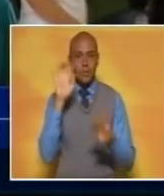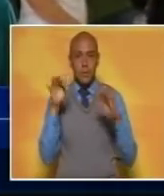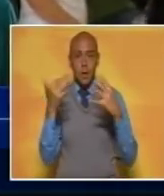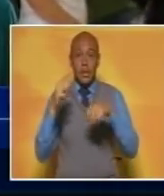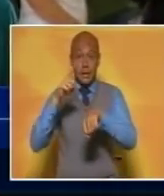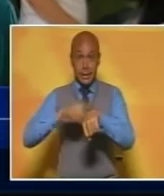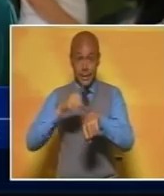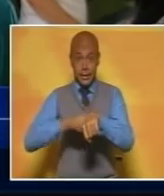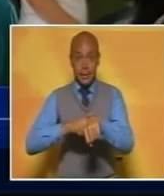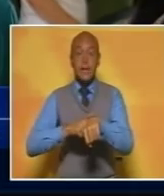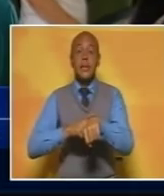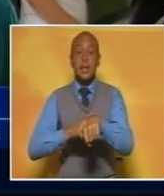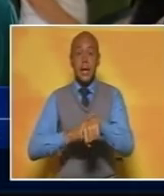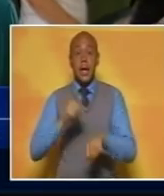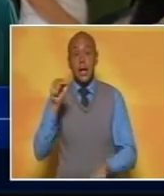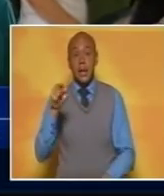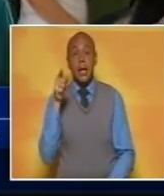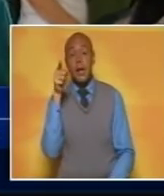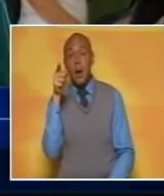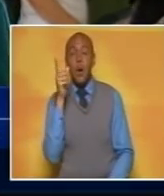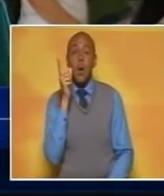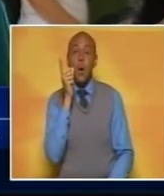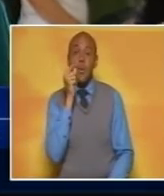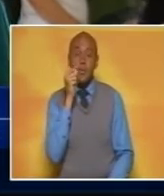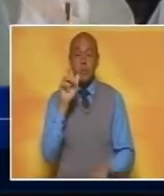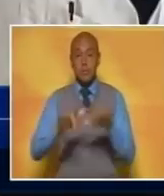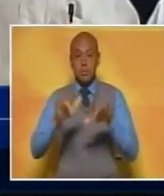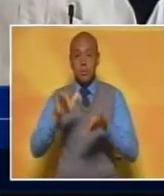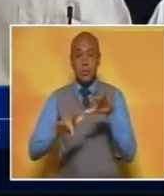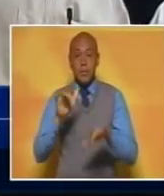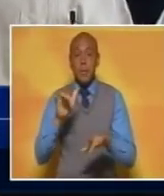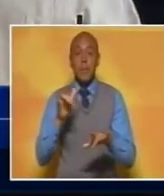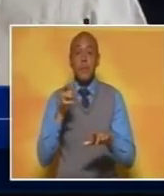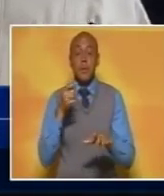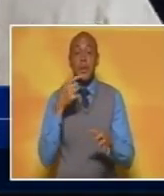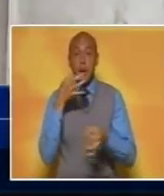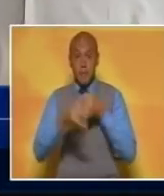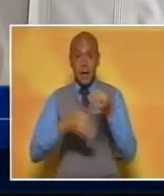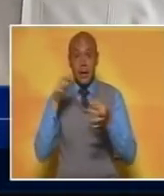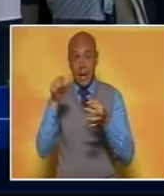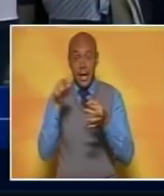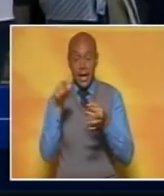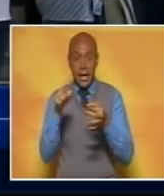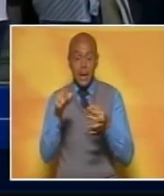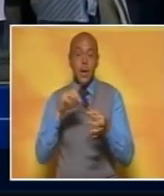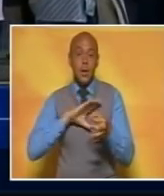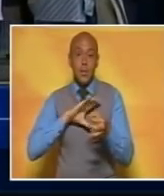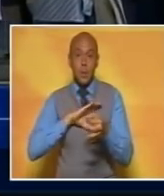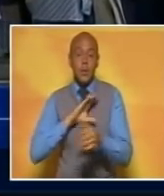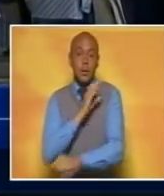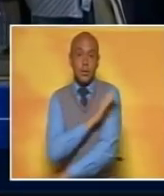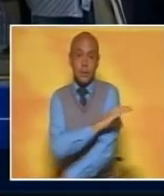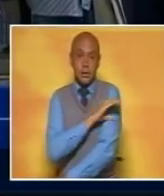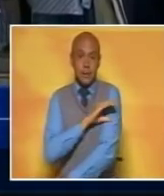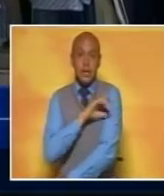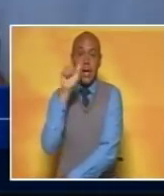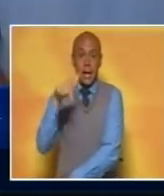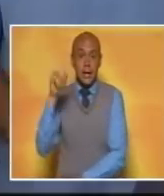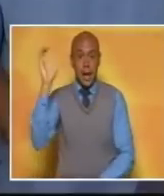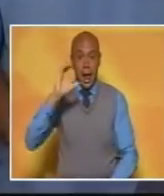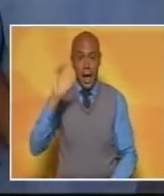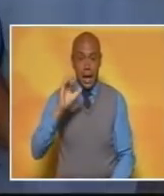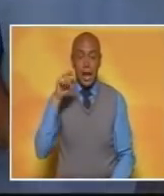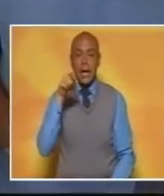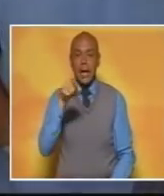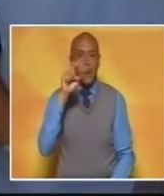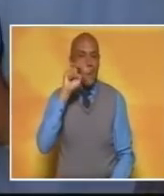esta hora, Zambrano asegura que los profesionales de este centro de salud se han tenido que dedicar a otros